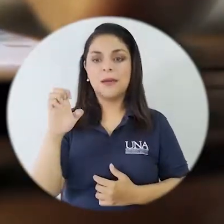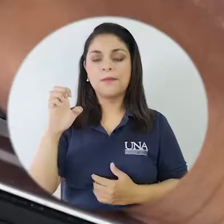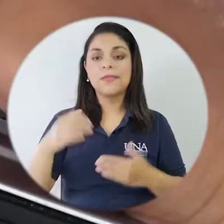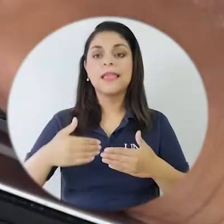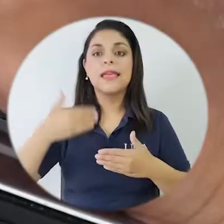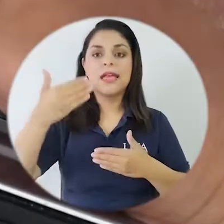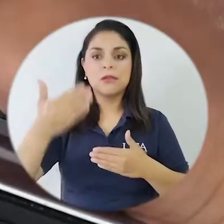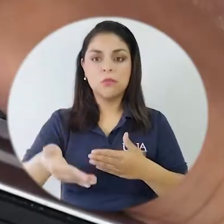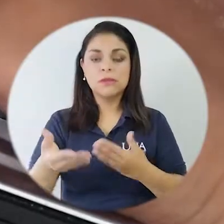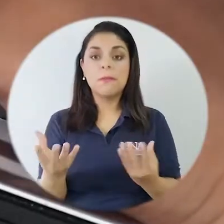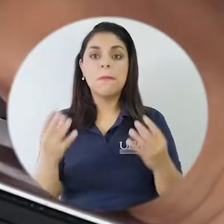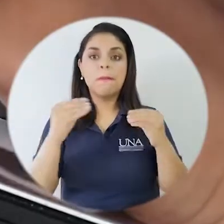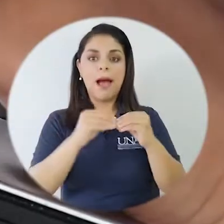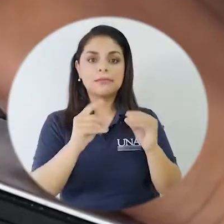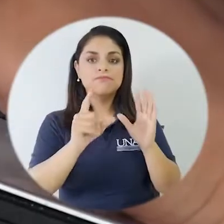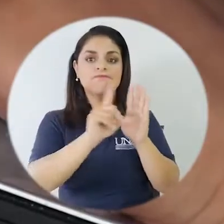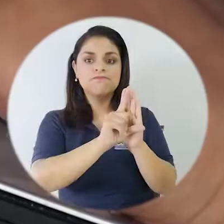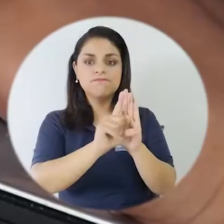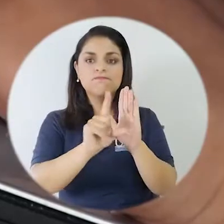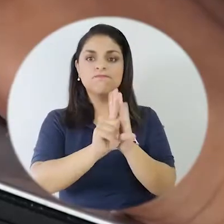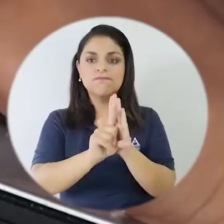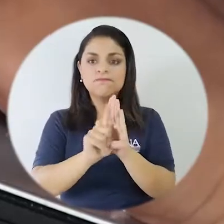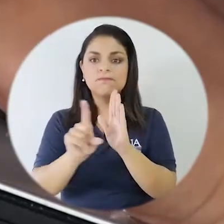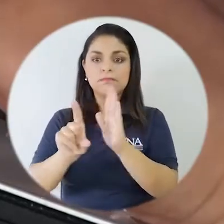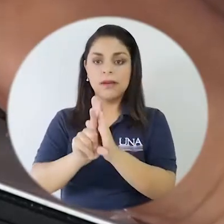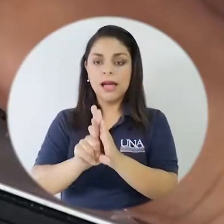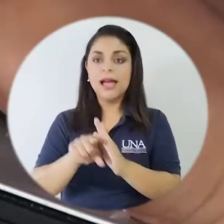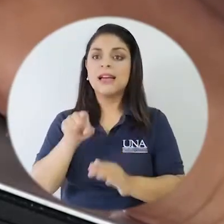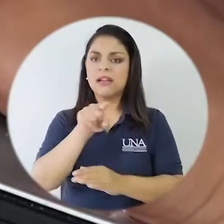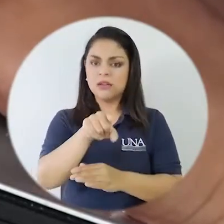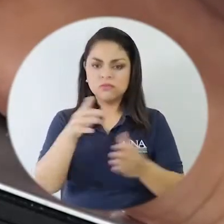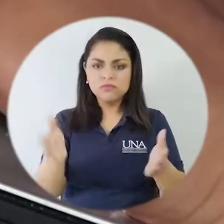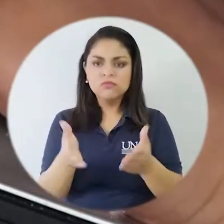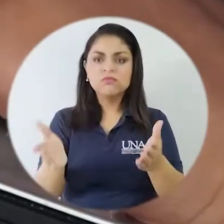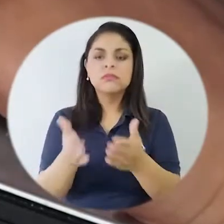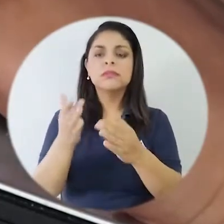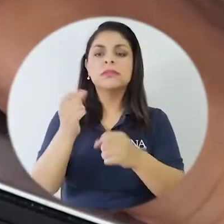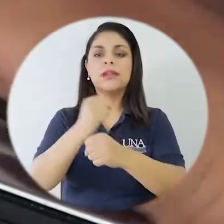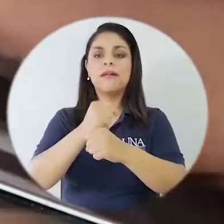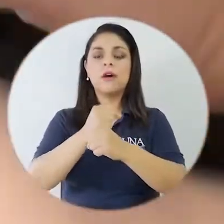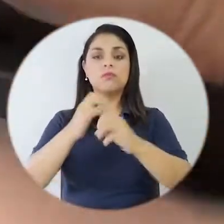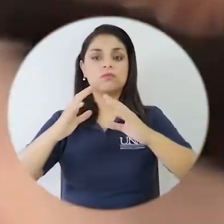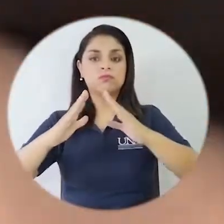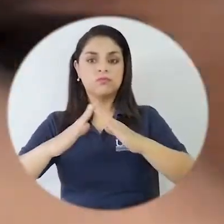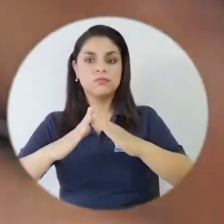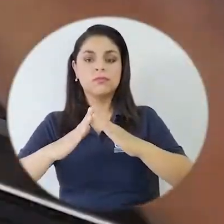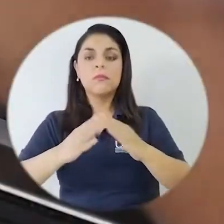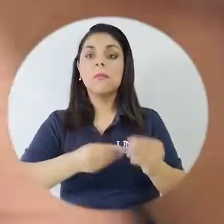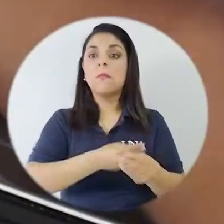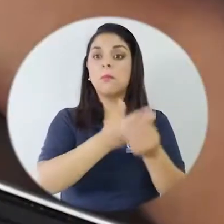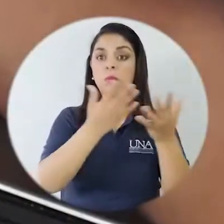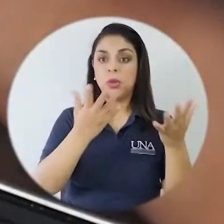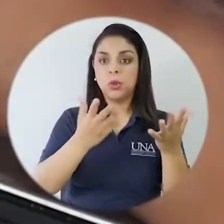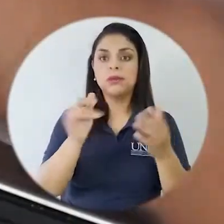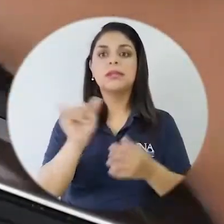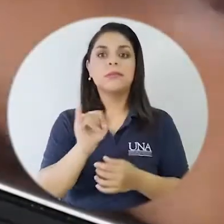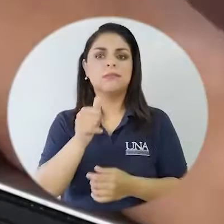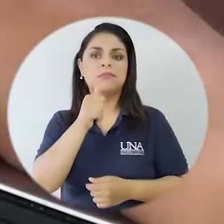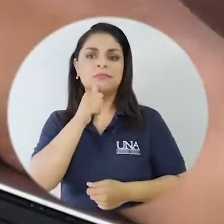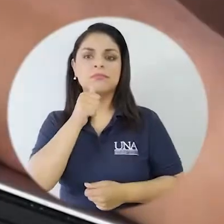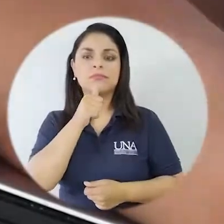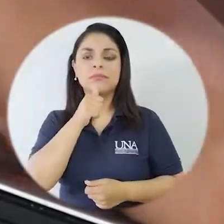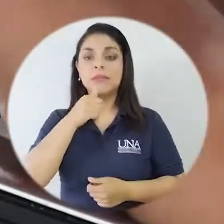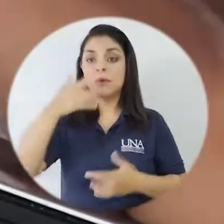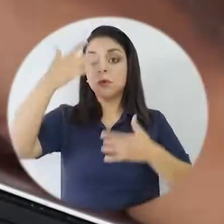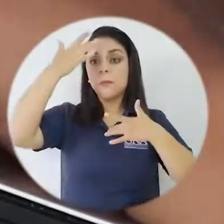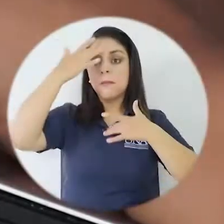elementos legales que inciden en la aplicación de teletrabajo tanto a nivel público como a nivel privado. Pero ciertamente la pandemia